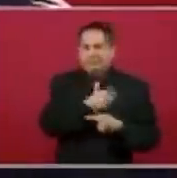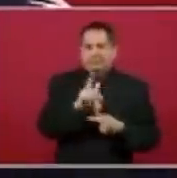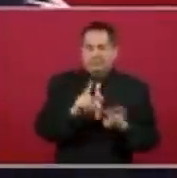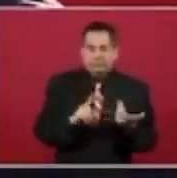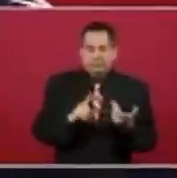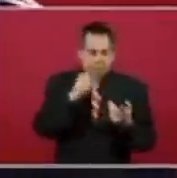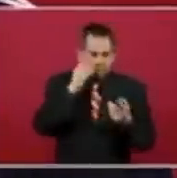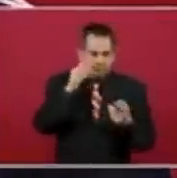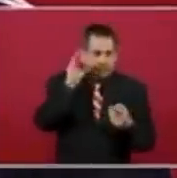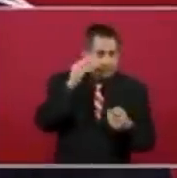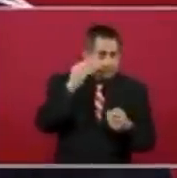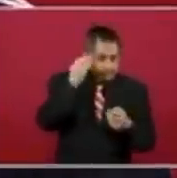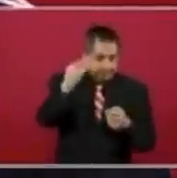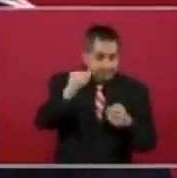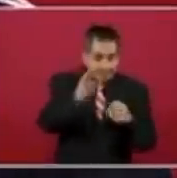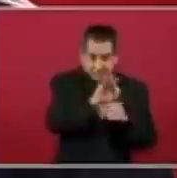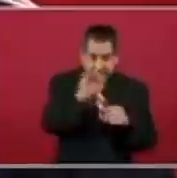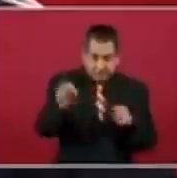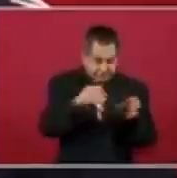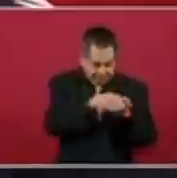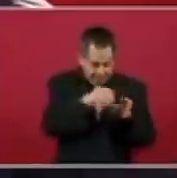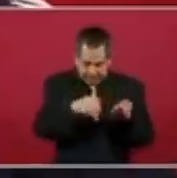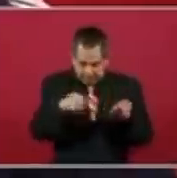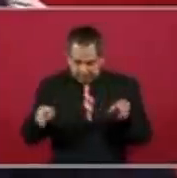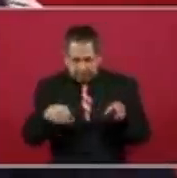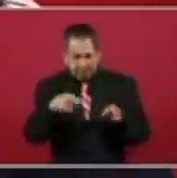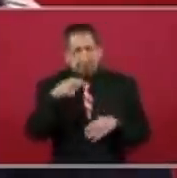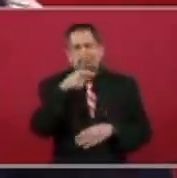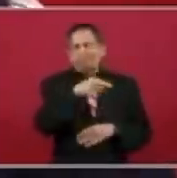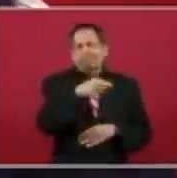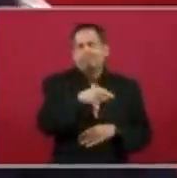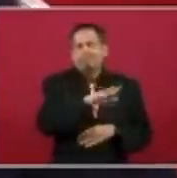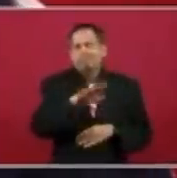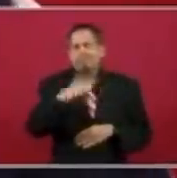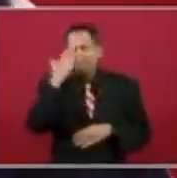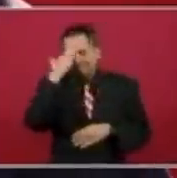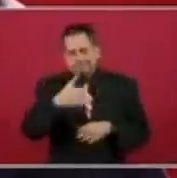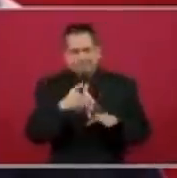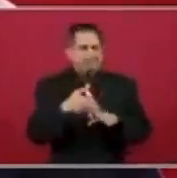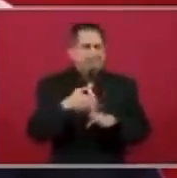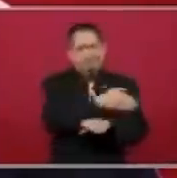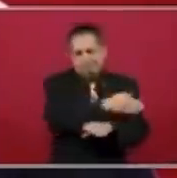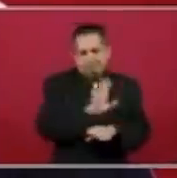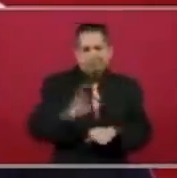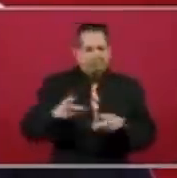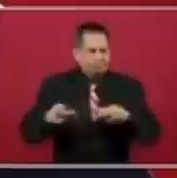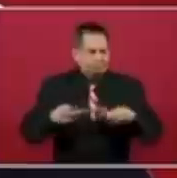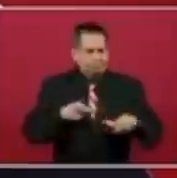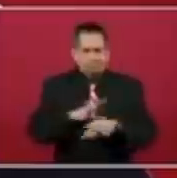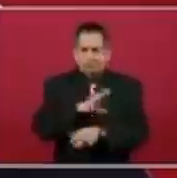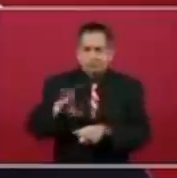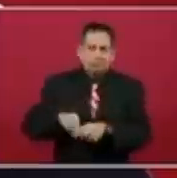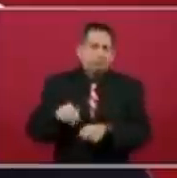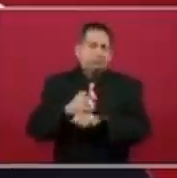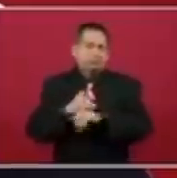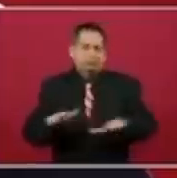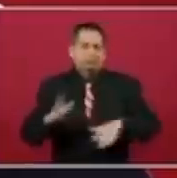el tiempo de que ya teníamos toda la información.